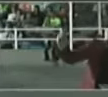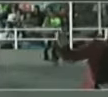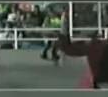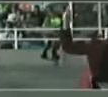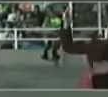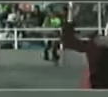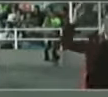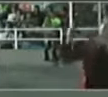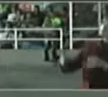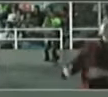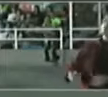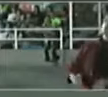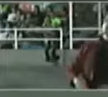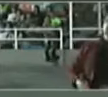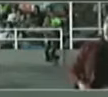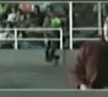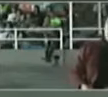Dios.